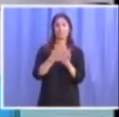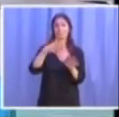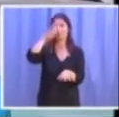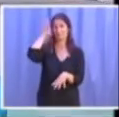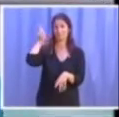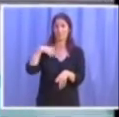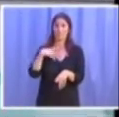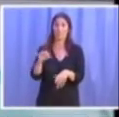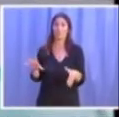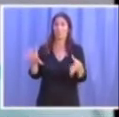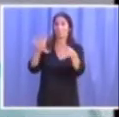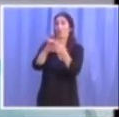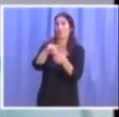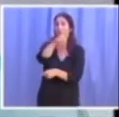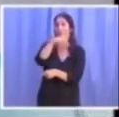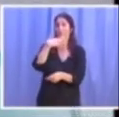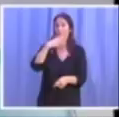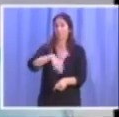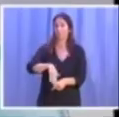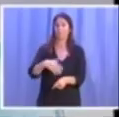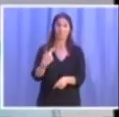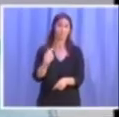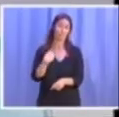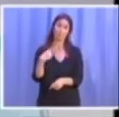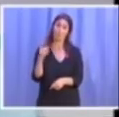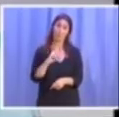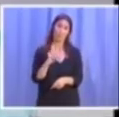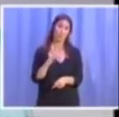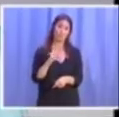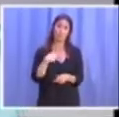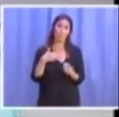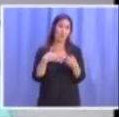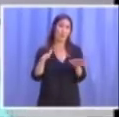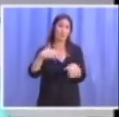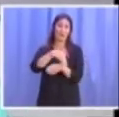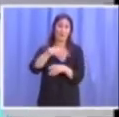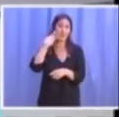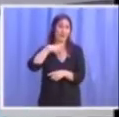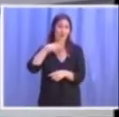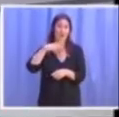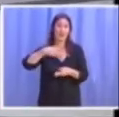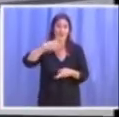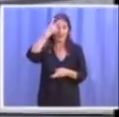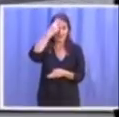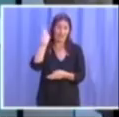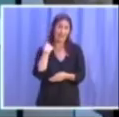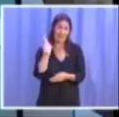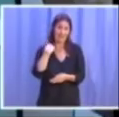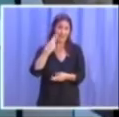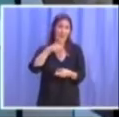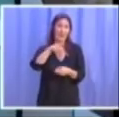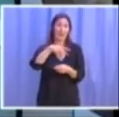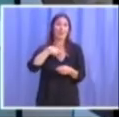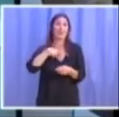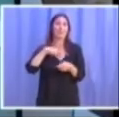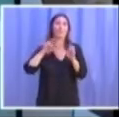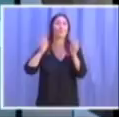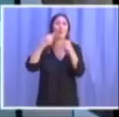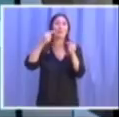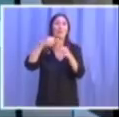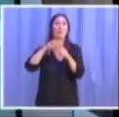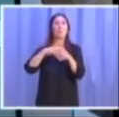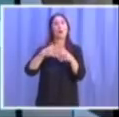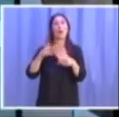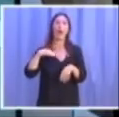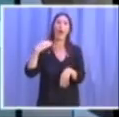posible aliado del señor Cuenca, que nosotros no vamos a abrir la calle Reyes Católicos ni la Fuente de las Batallas para recuperar el cauce de ningún río, aunque vamos a hacer un